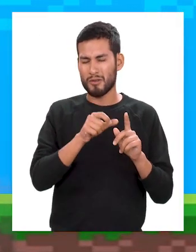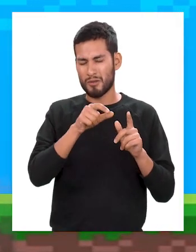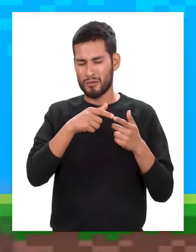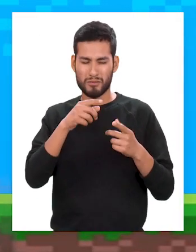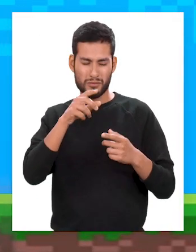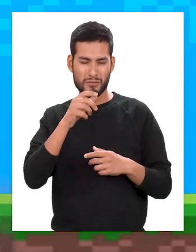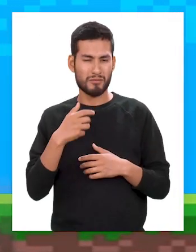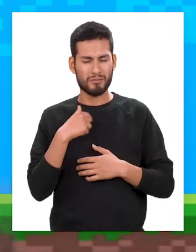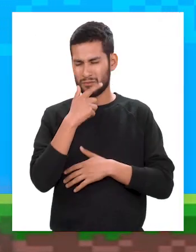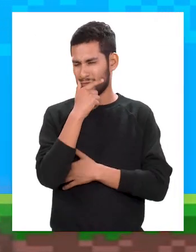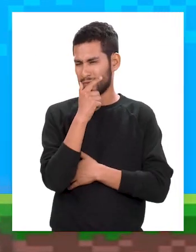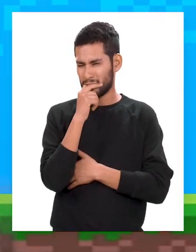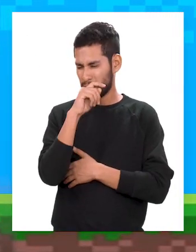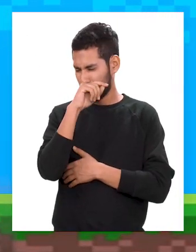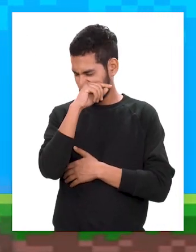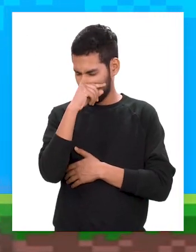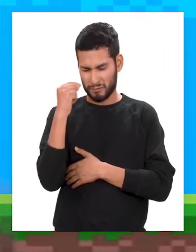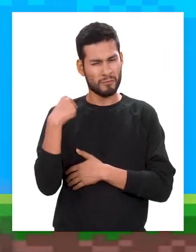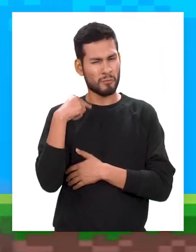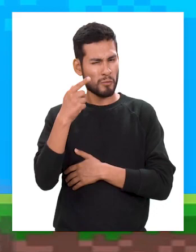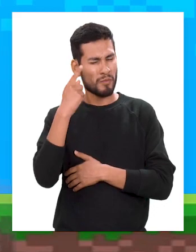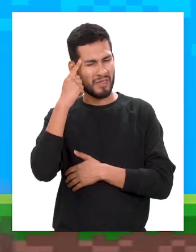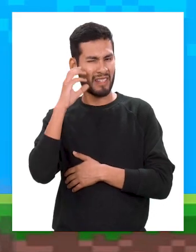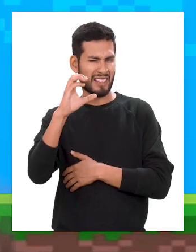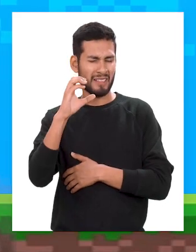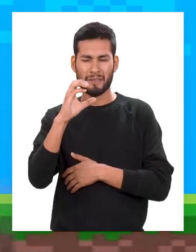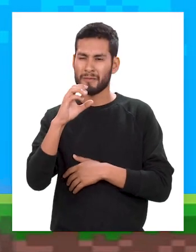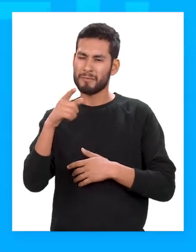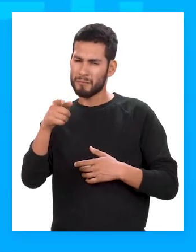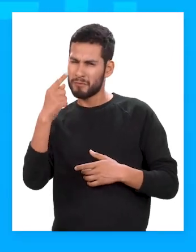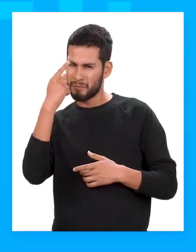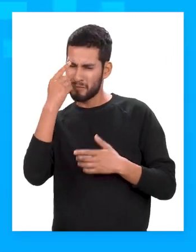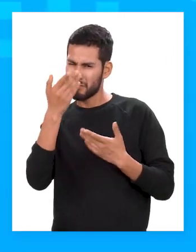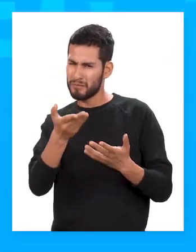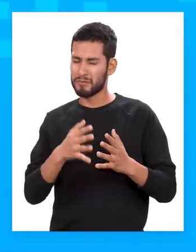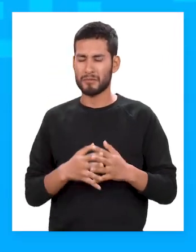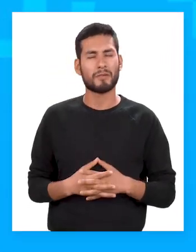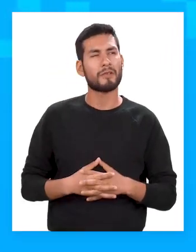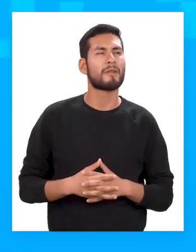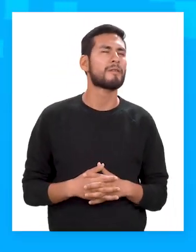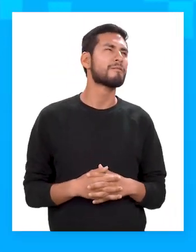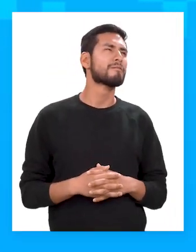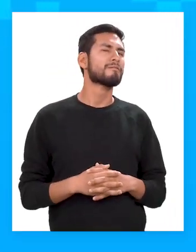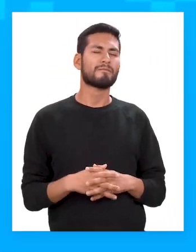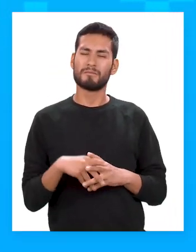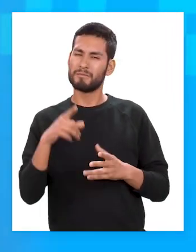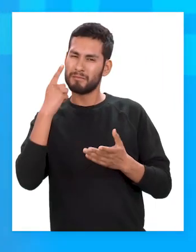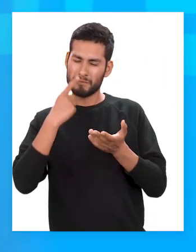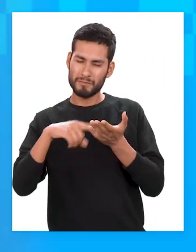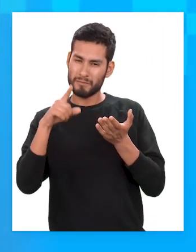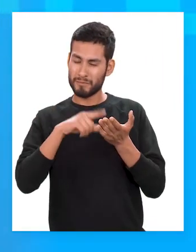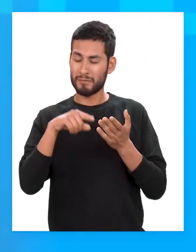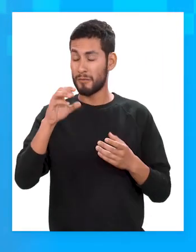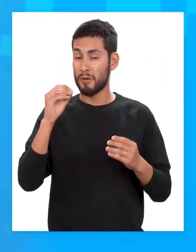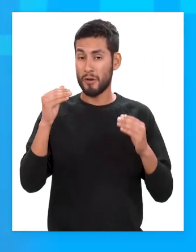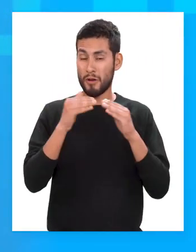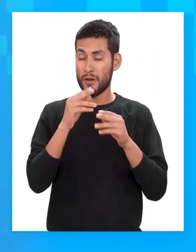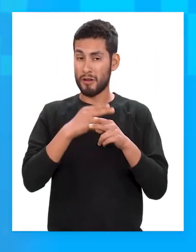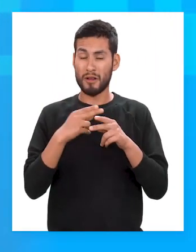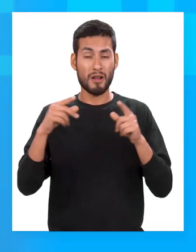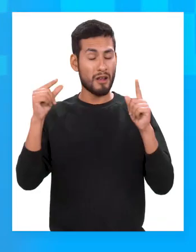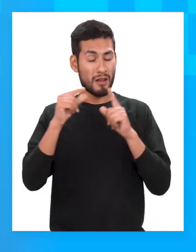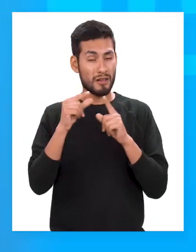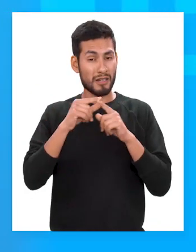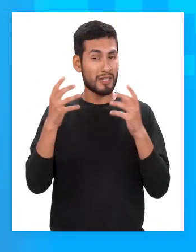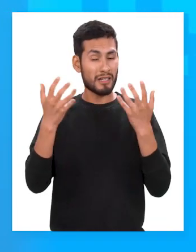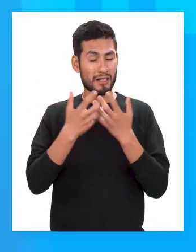Viendo detenidamente cada una de las alternativas, me inclino por la letra C. Pero, ¿qué opinas tú, Rafael? Pues revisando la definición